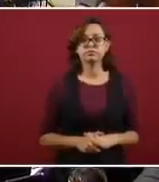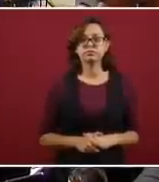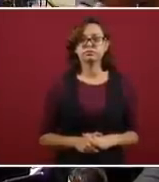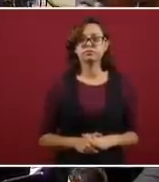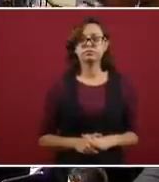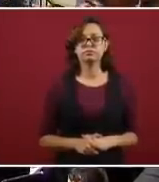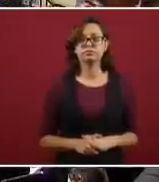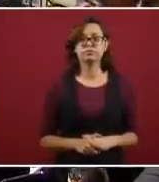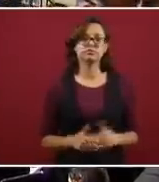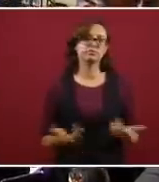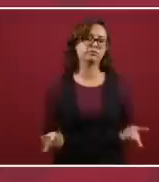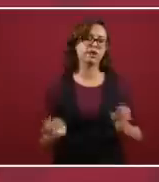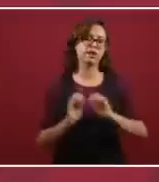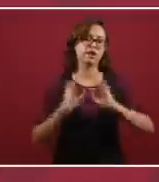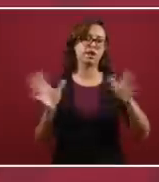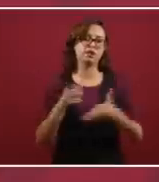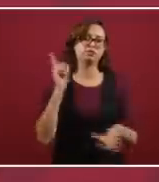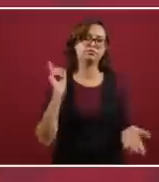muy hipócrita,